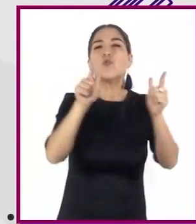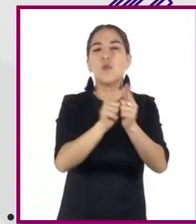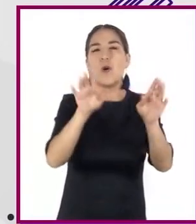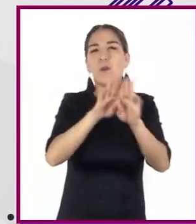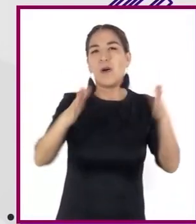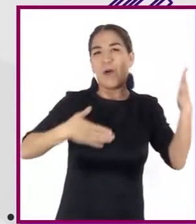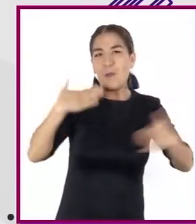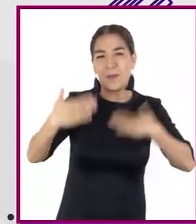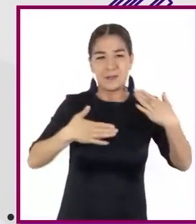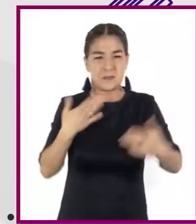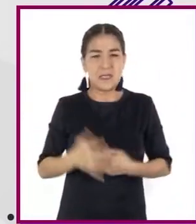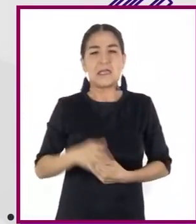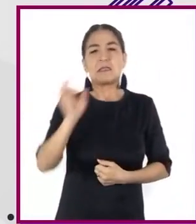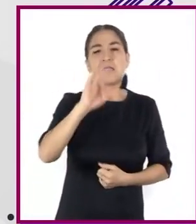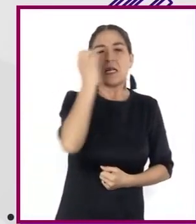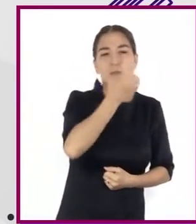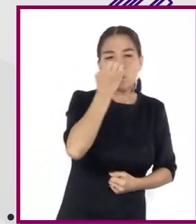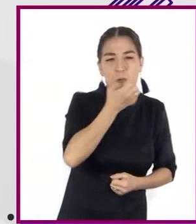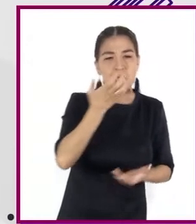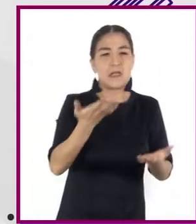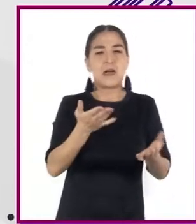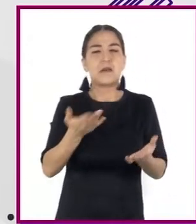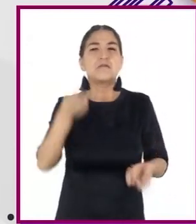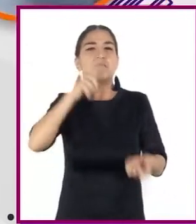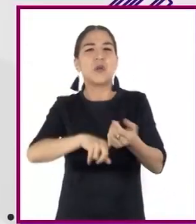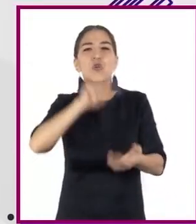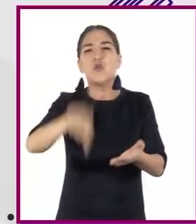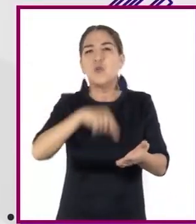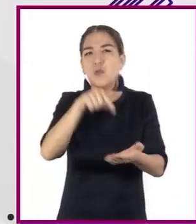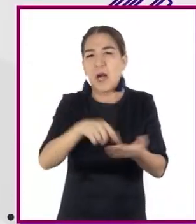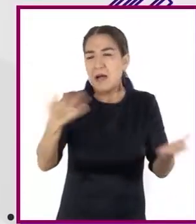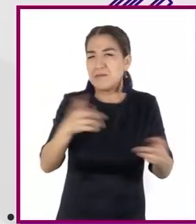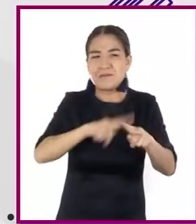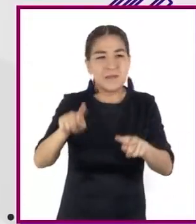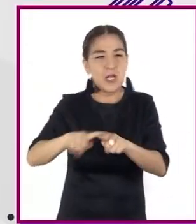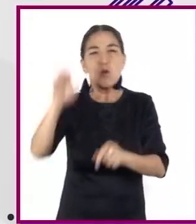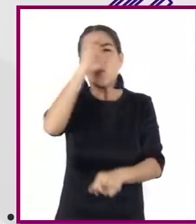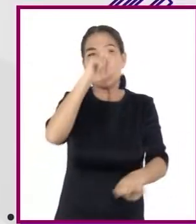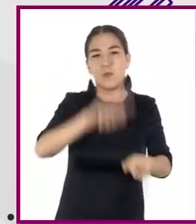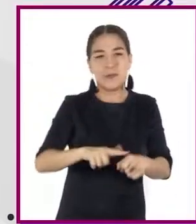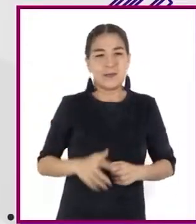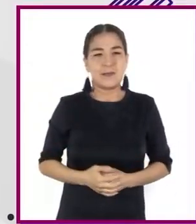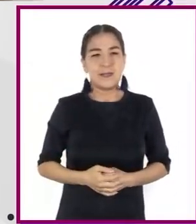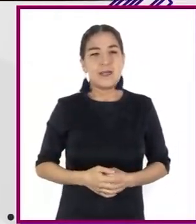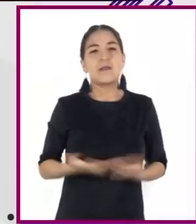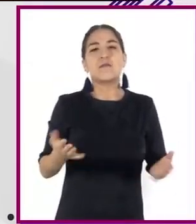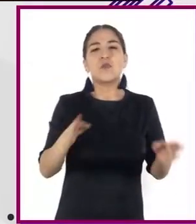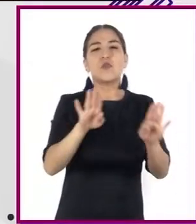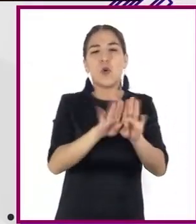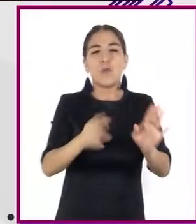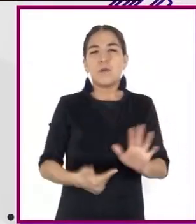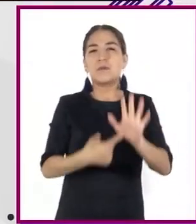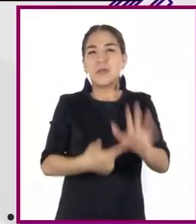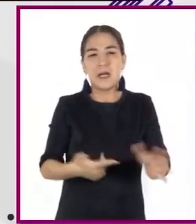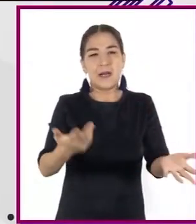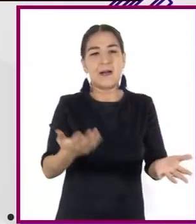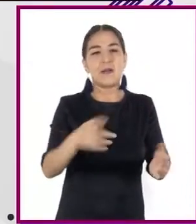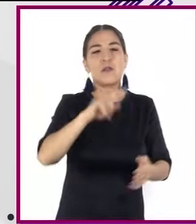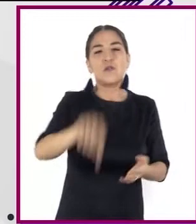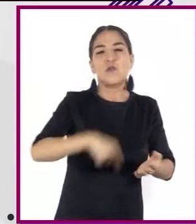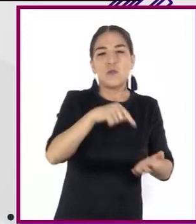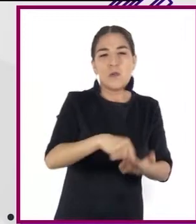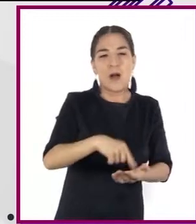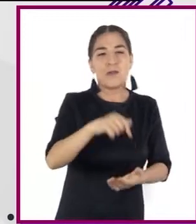escuela, academia, grupo cultural, expresiones sociales y culturales del entorno, los ayuntamientos, el